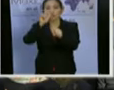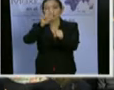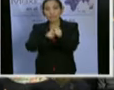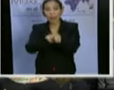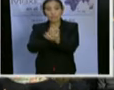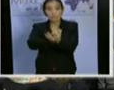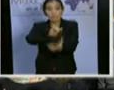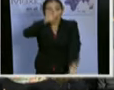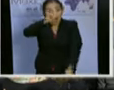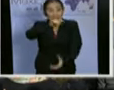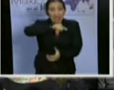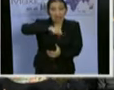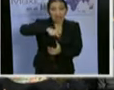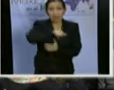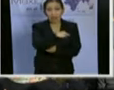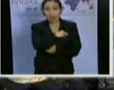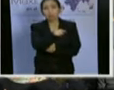de mayor